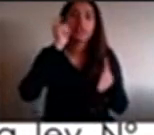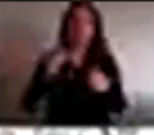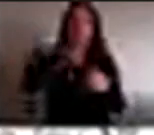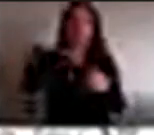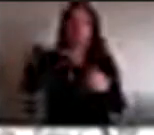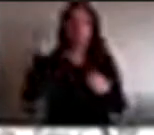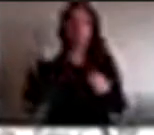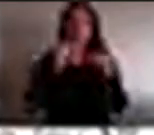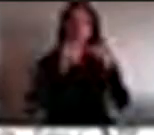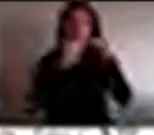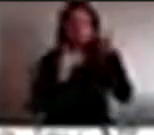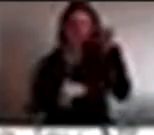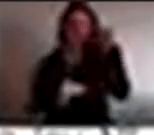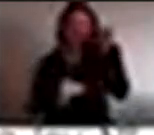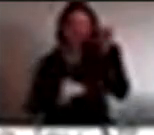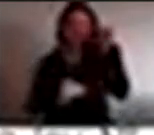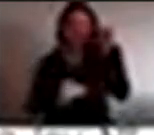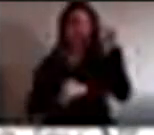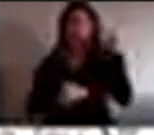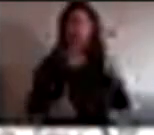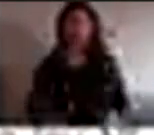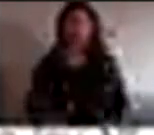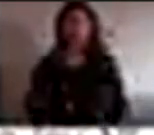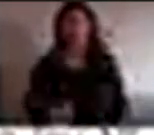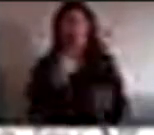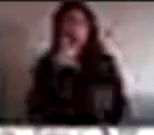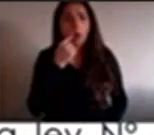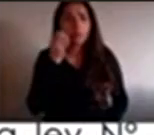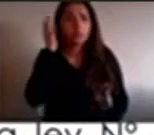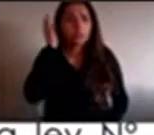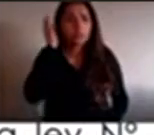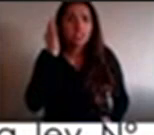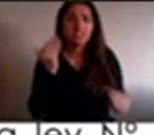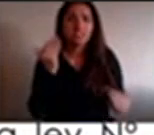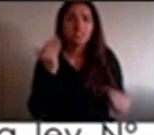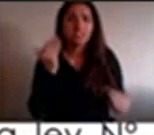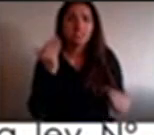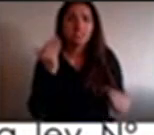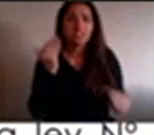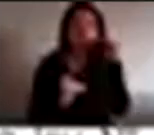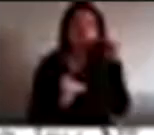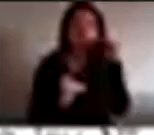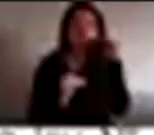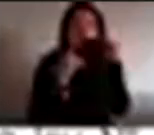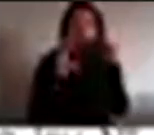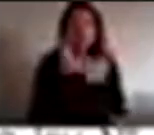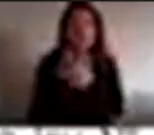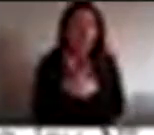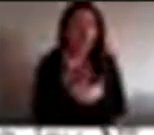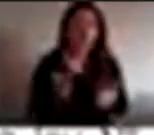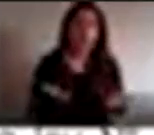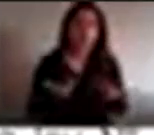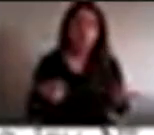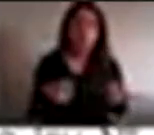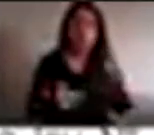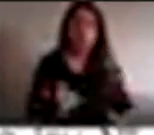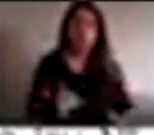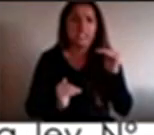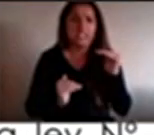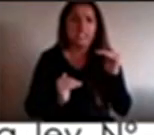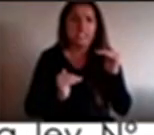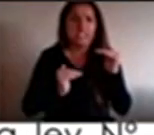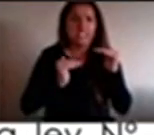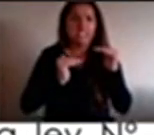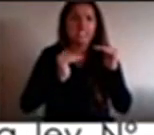apunten al recorte de la brecha que existe entre hombres y mujeres, vemos reflejado que en temas de discapacidad